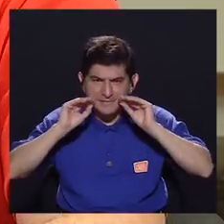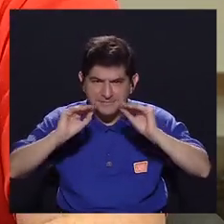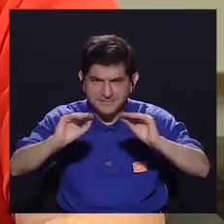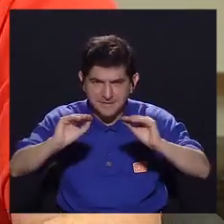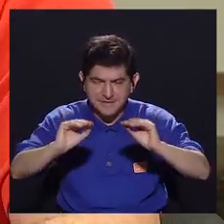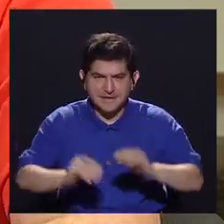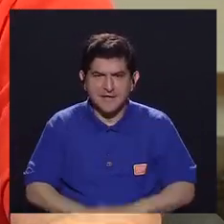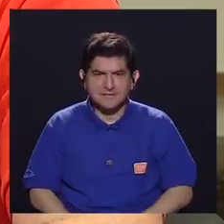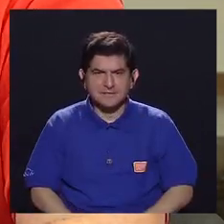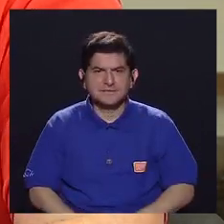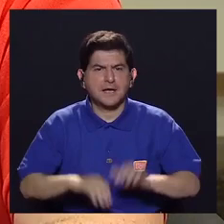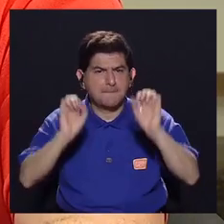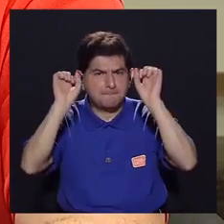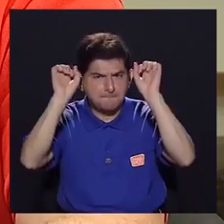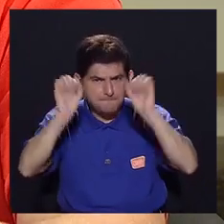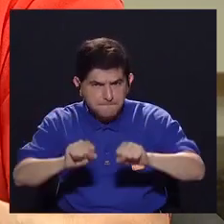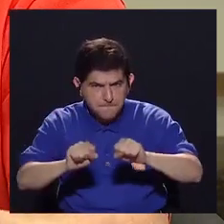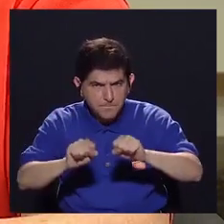estrategias pedagógicas